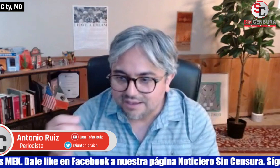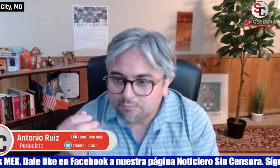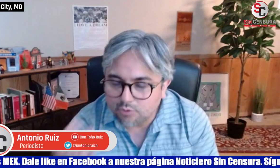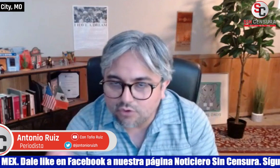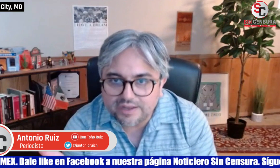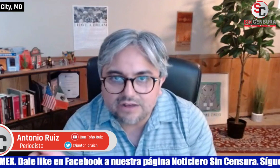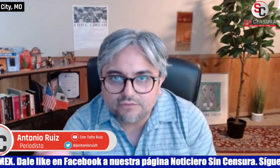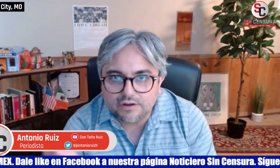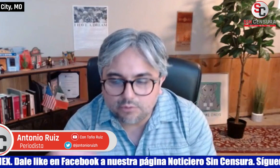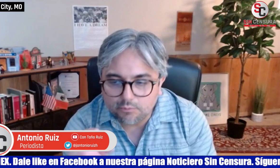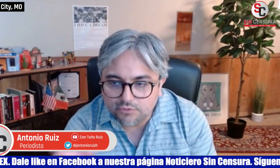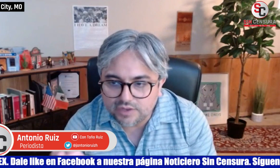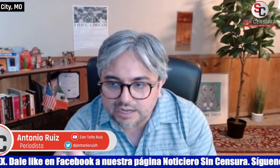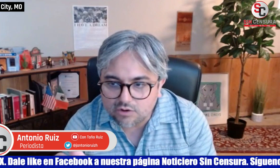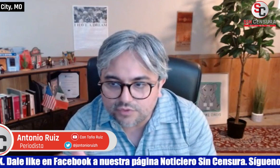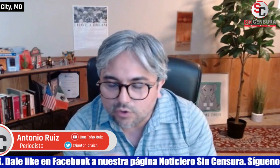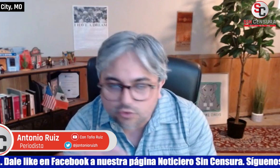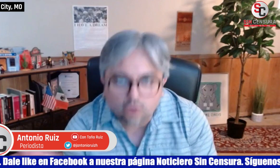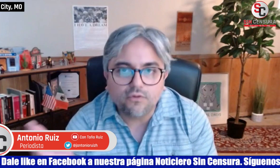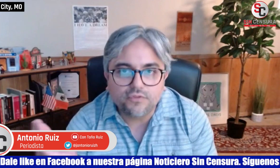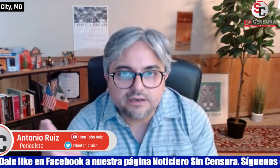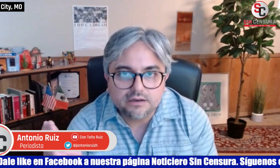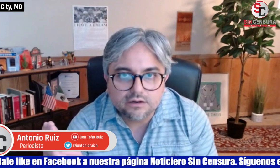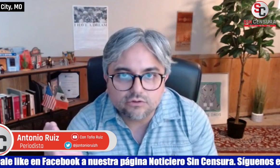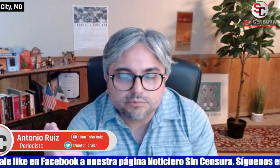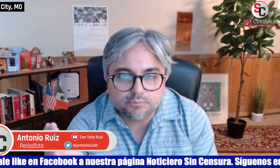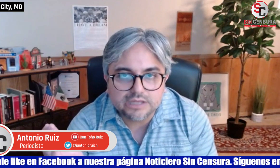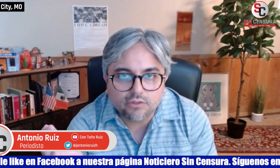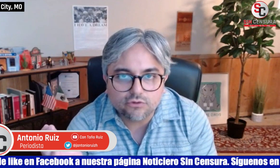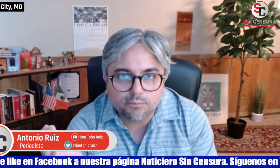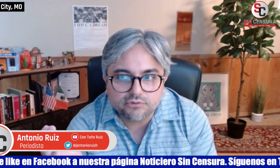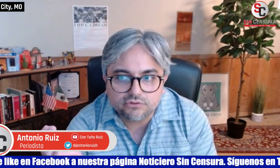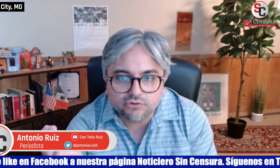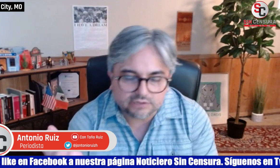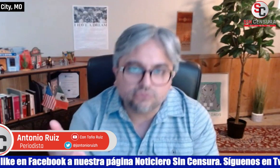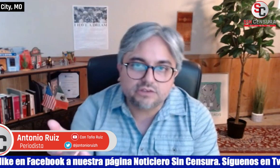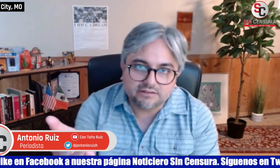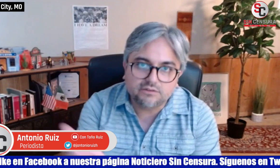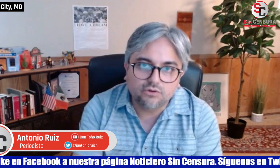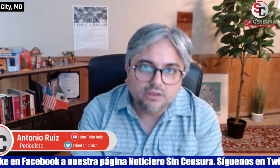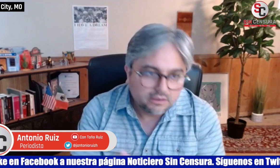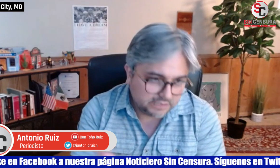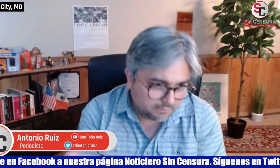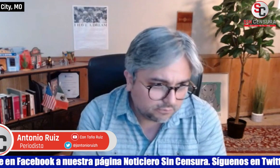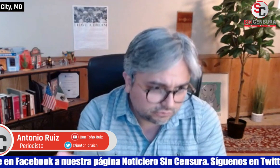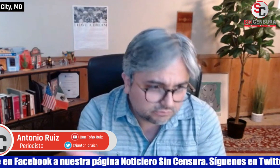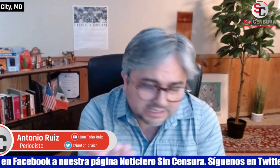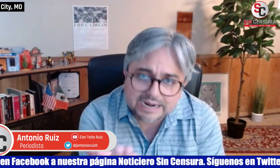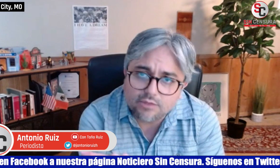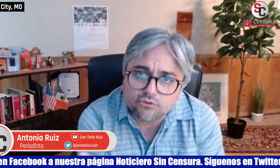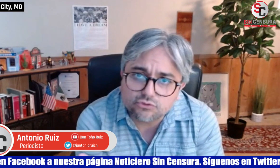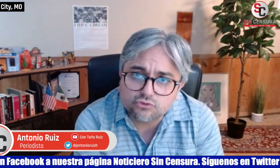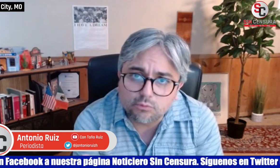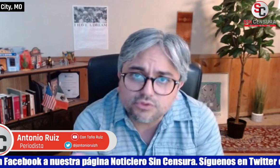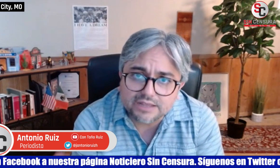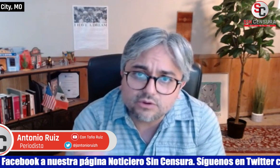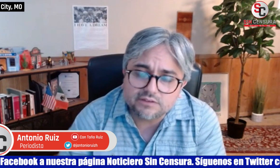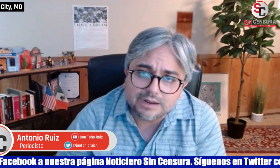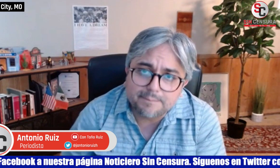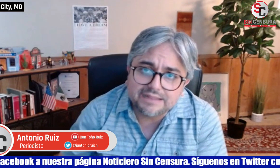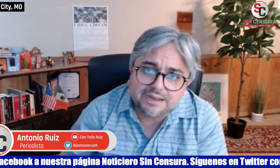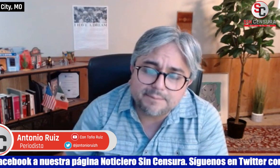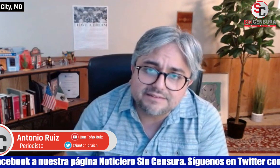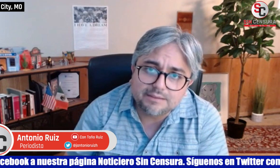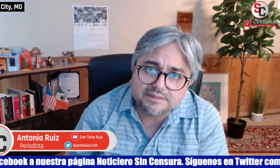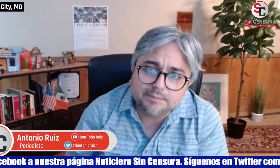así. Voten en contra o no voten los diputados de oposición, estos que han sido, que hemos señalado nosotros como traidores